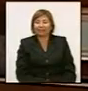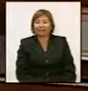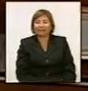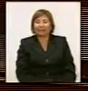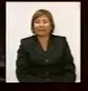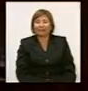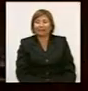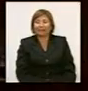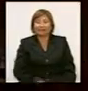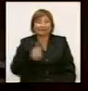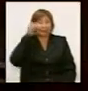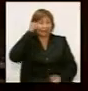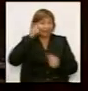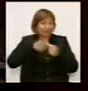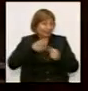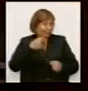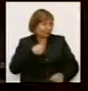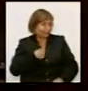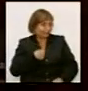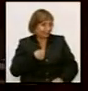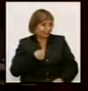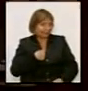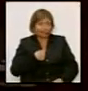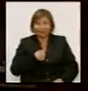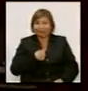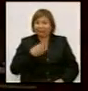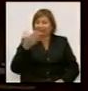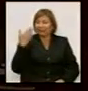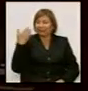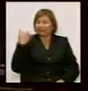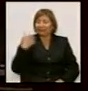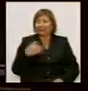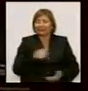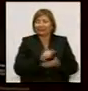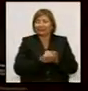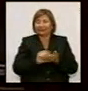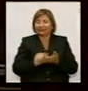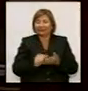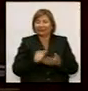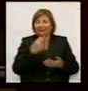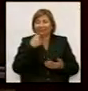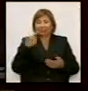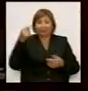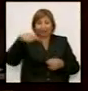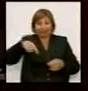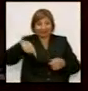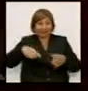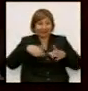Yo recuerdo que en esta sala, que era el Senado,